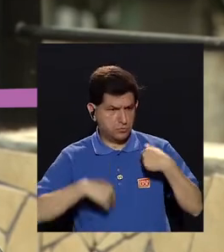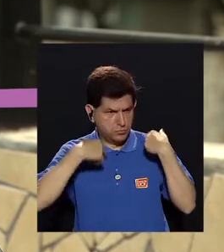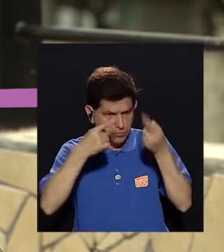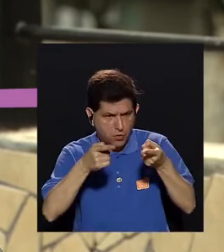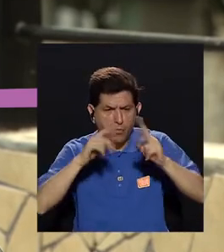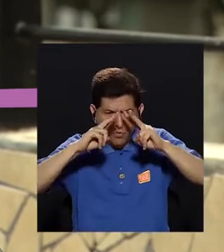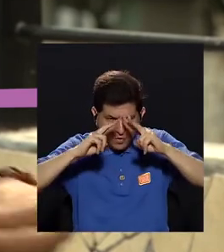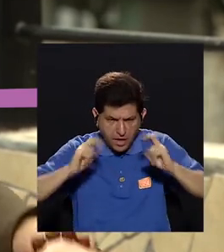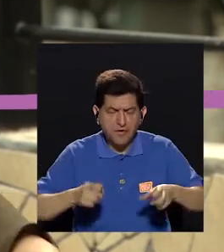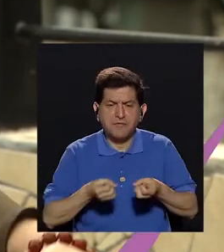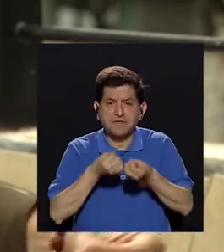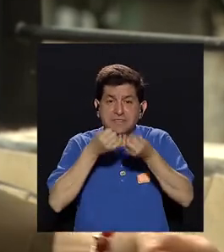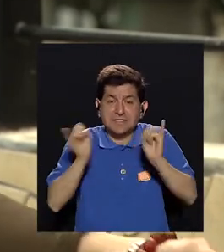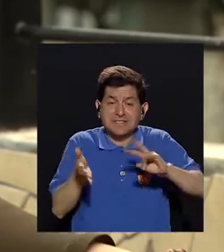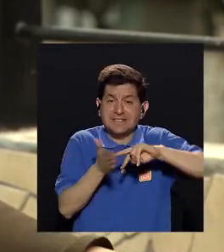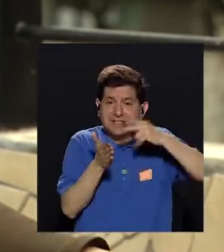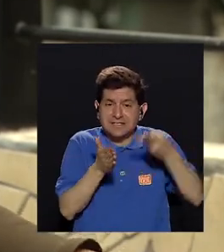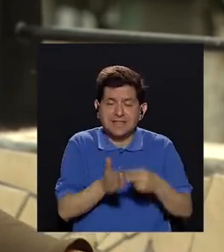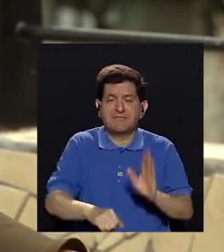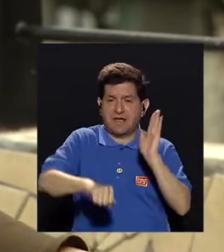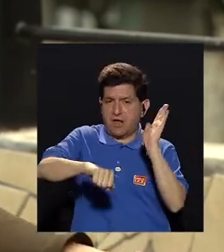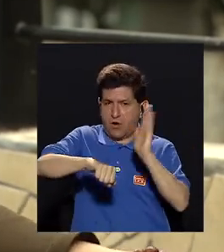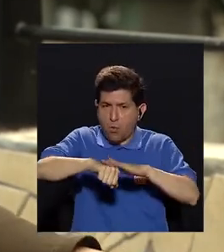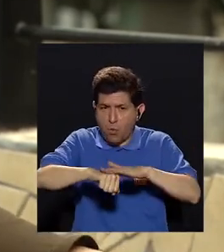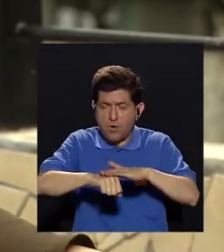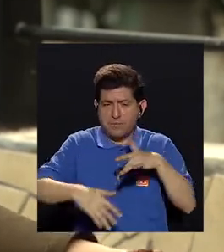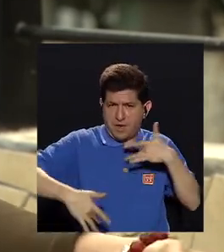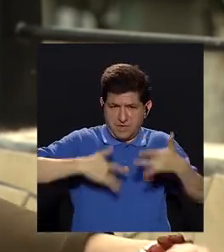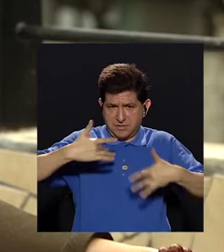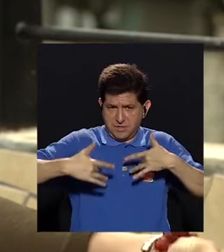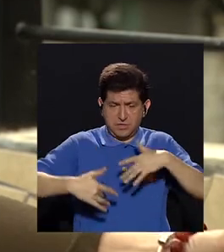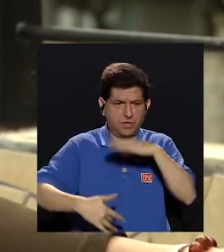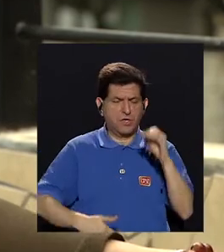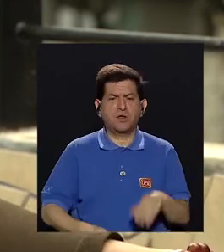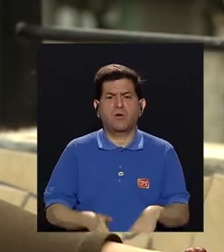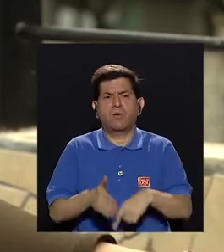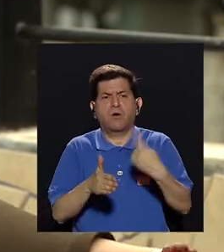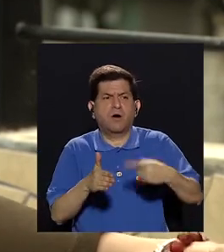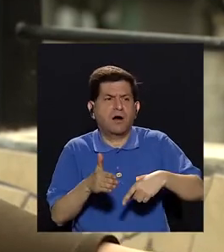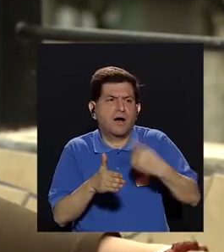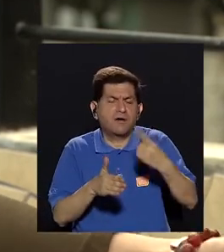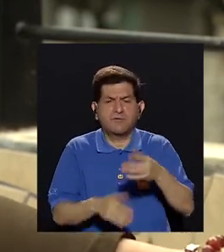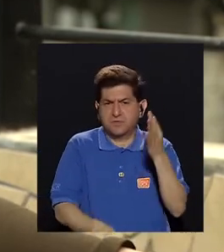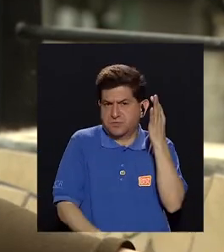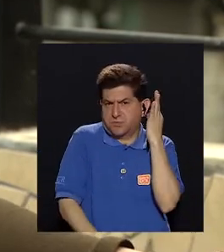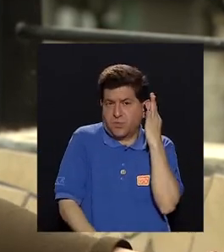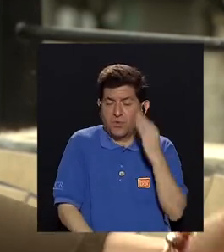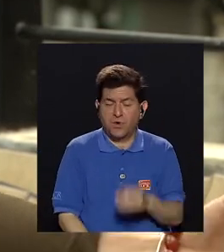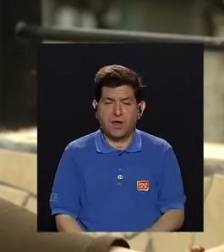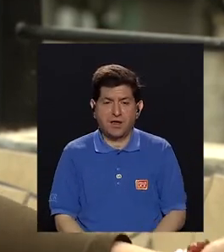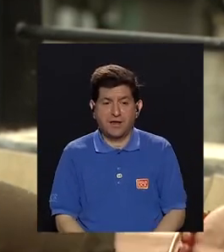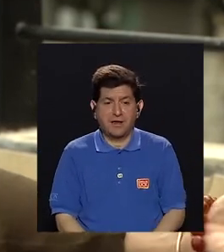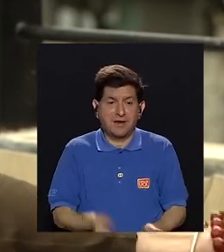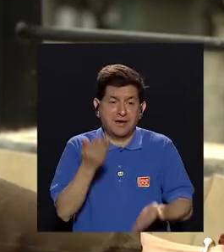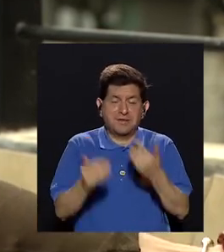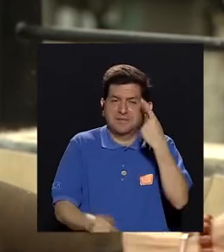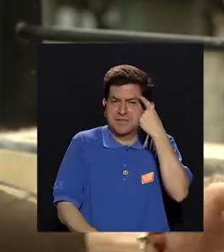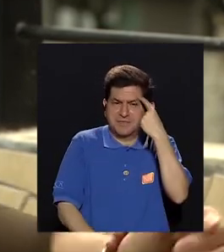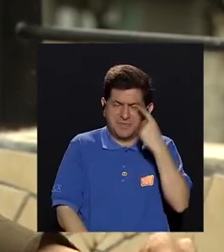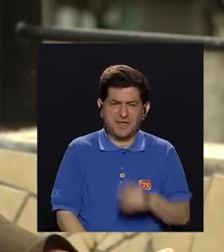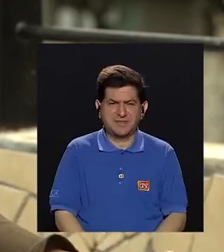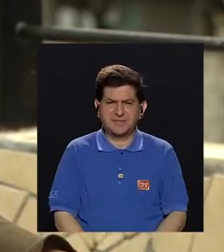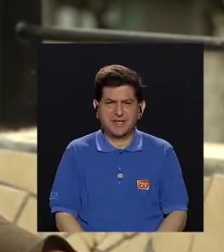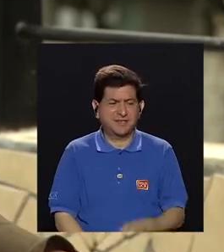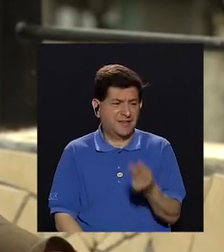sea algo. A veces las señoras hasta valoran hasta no tomar el dinero de los pasajes para ir y priorizarlo en alguna función